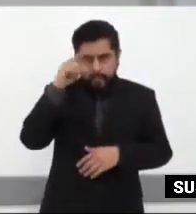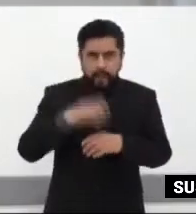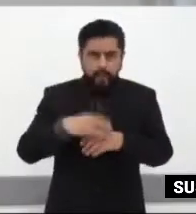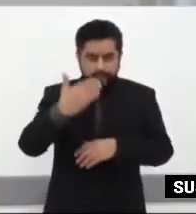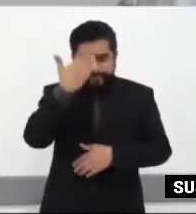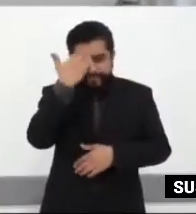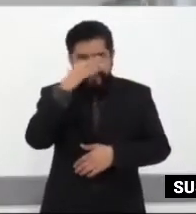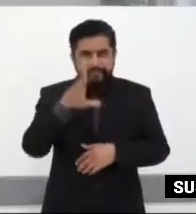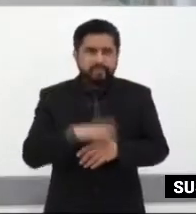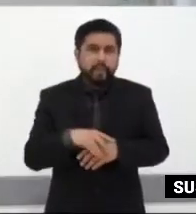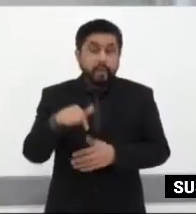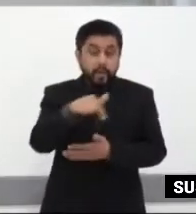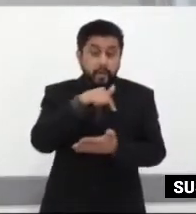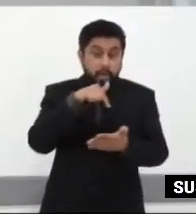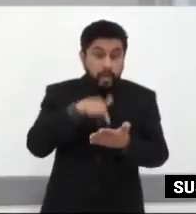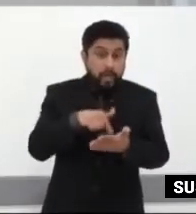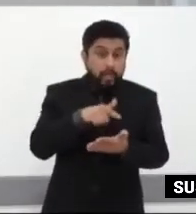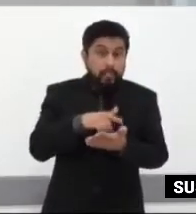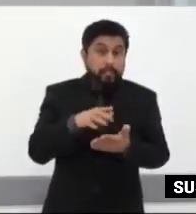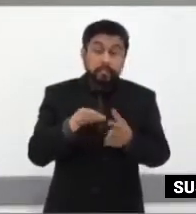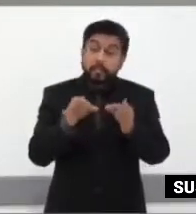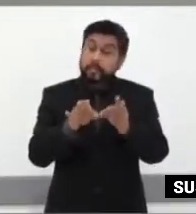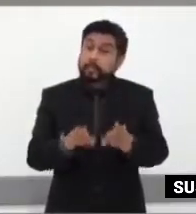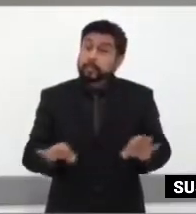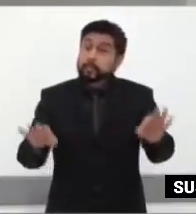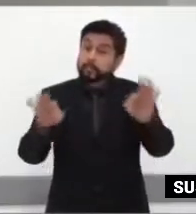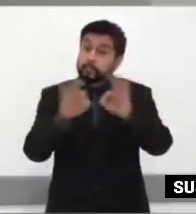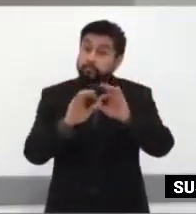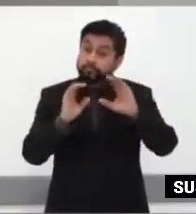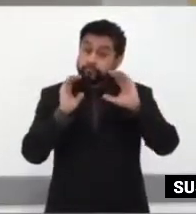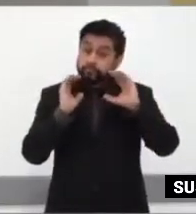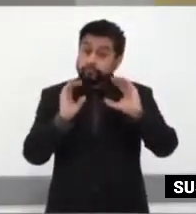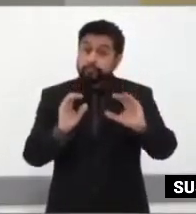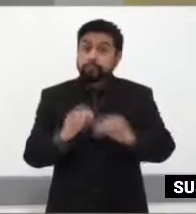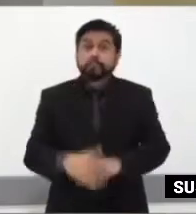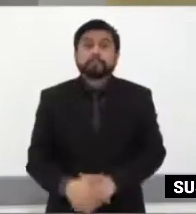en donde tenemos que tener mucho cuidado.